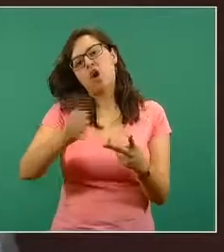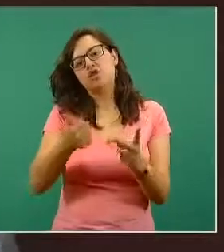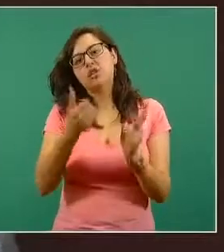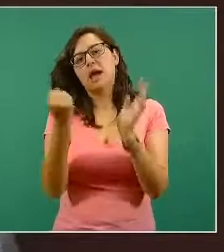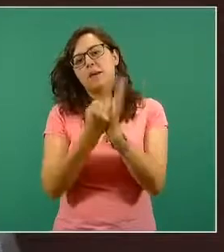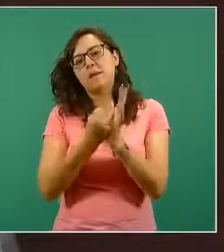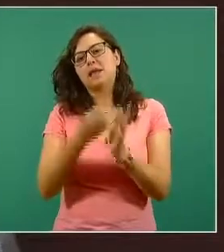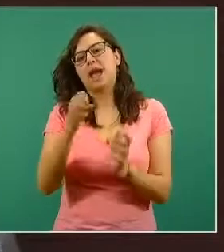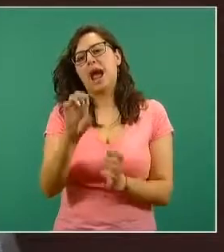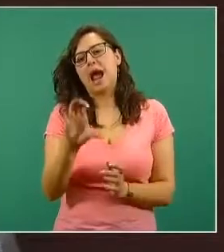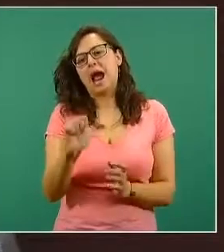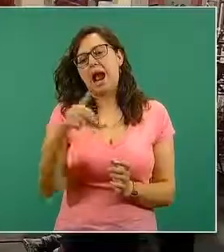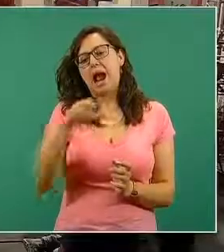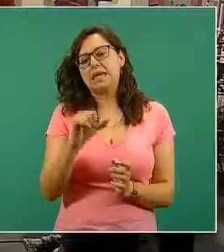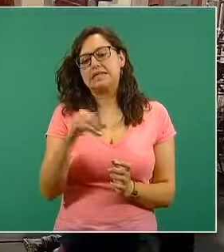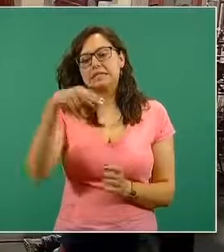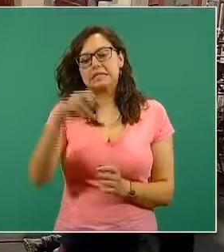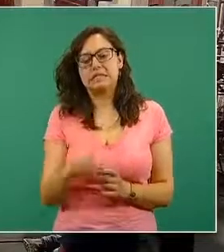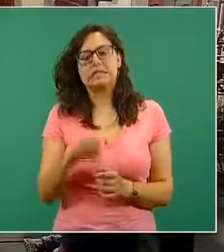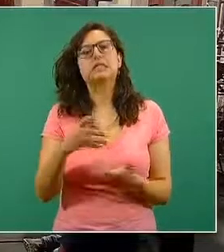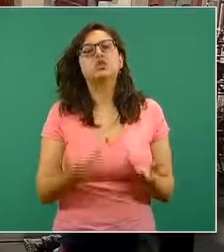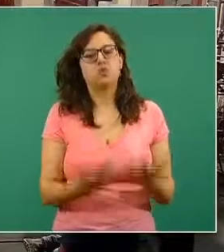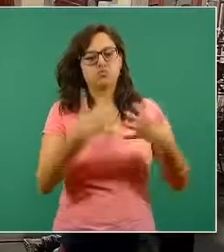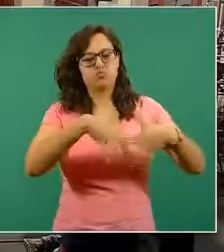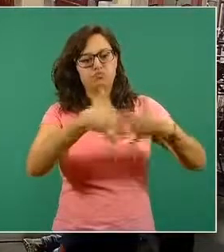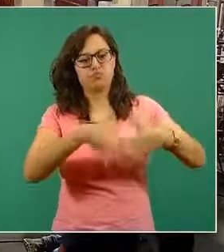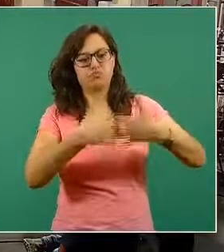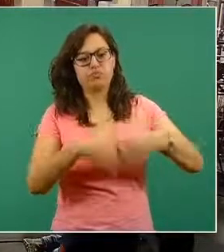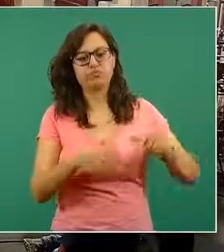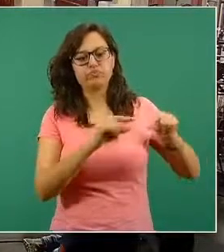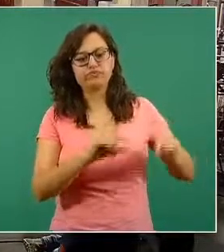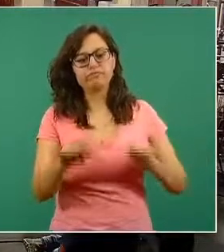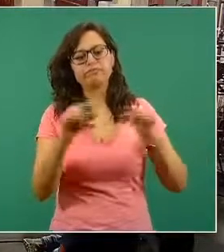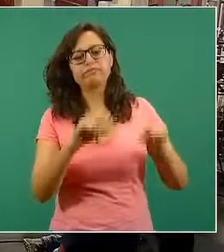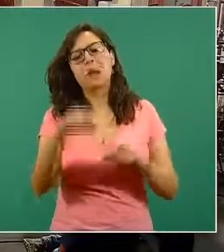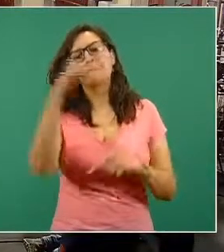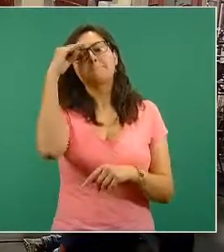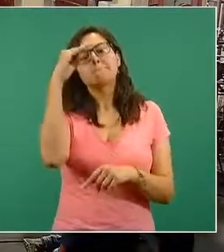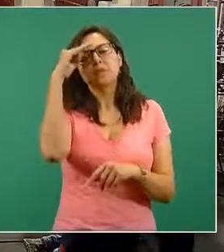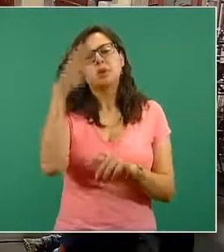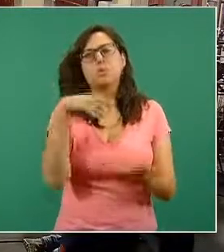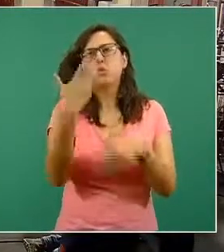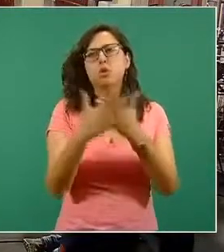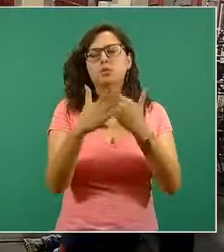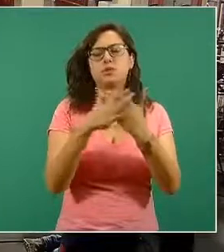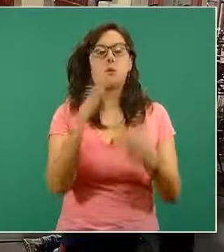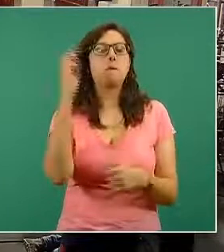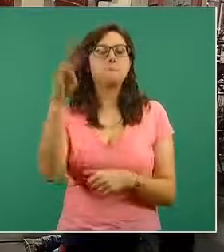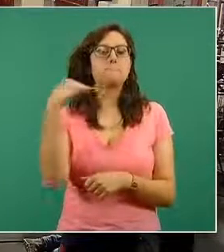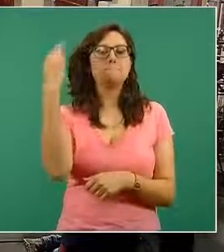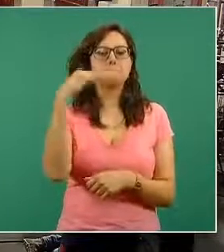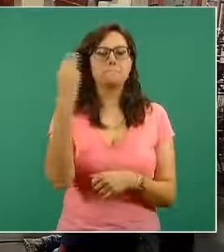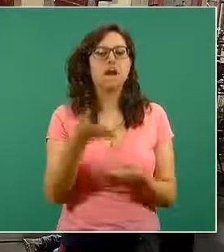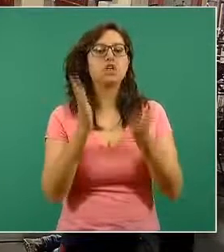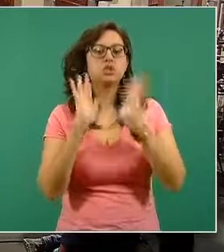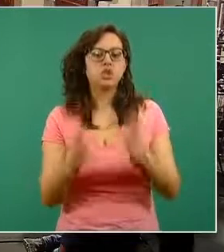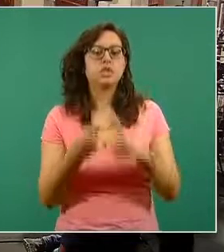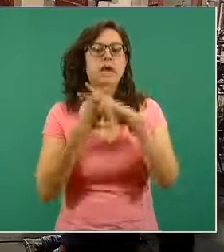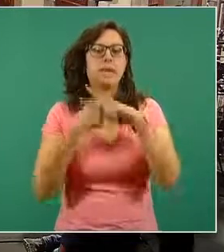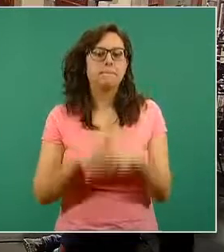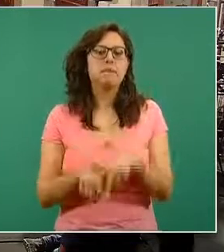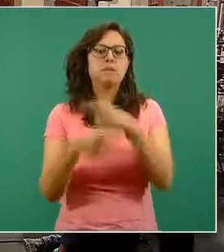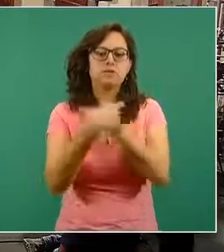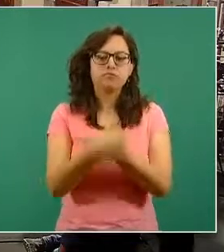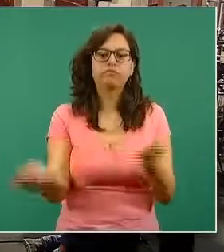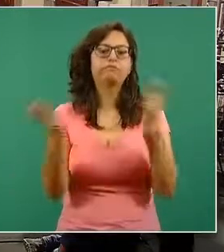se está esperando que para la segunda quincena de marzo o en la última semana de marzo ya empiece la proveeduría